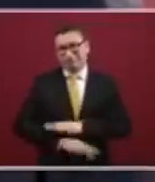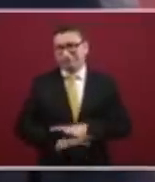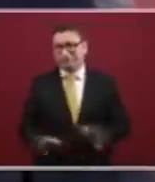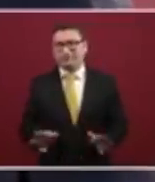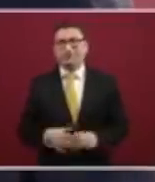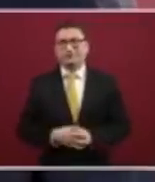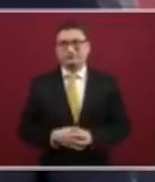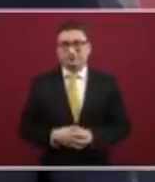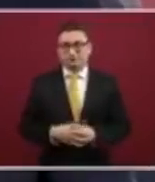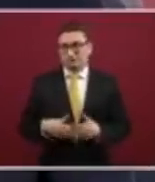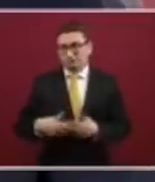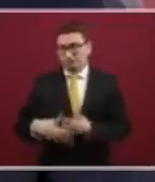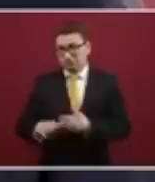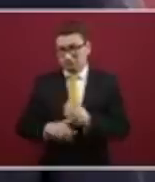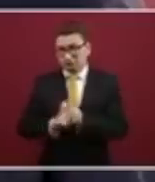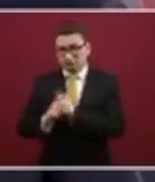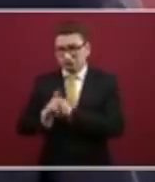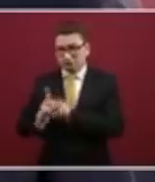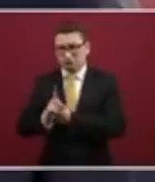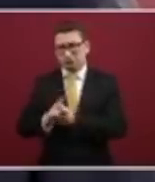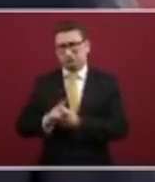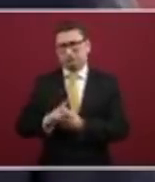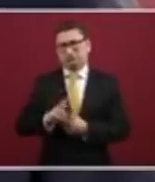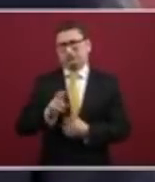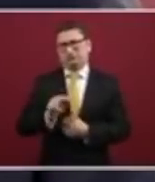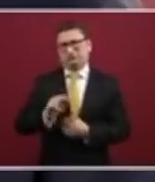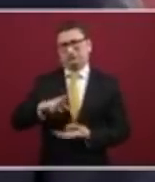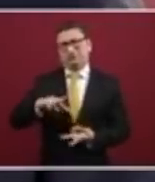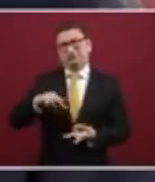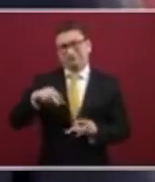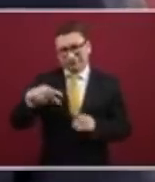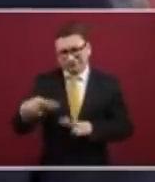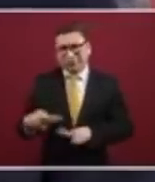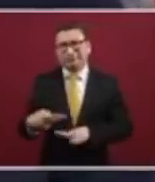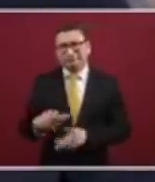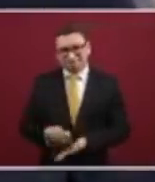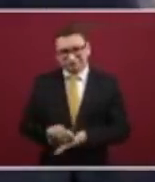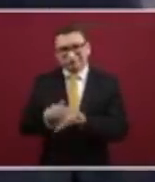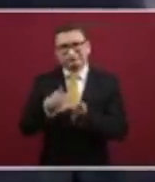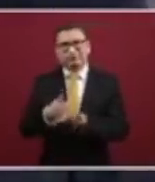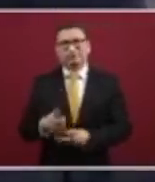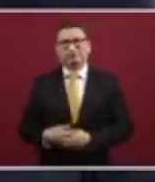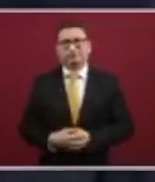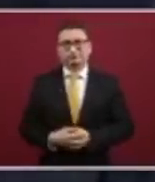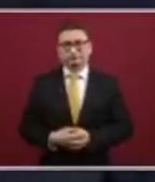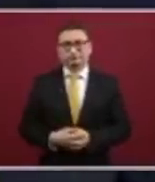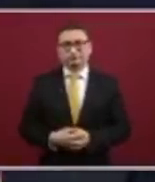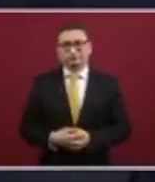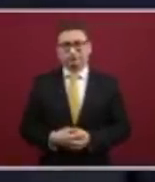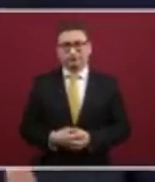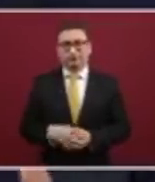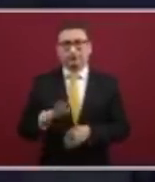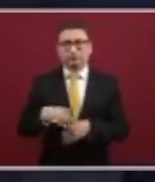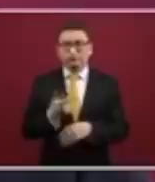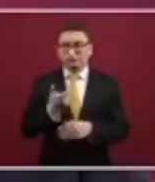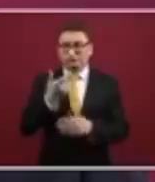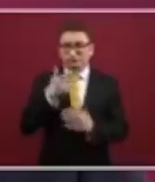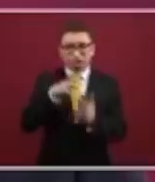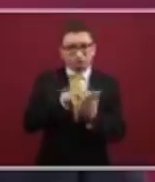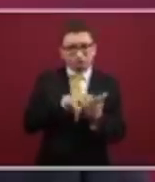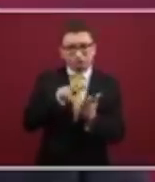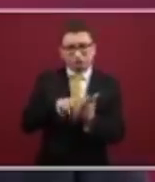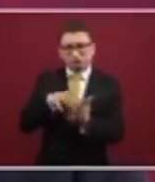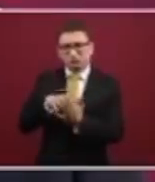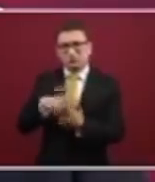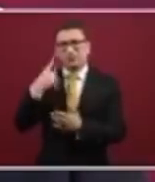y no afecta, al contrario, porque todo lo que se está ahorrando es para la